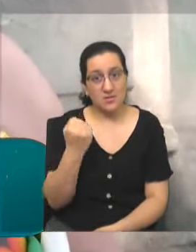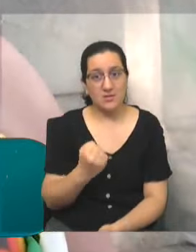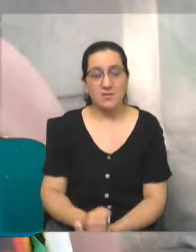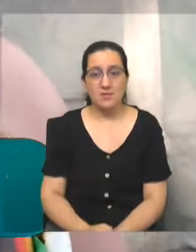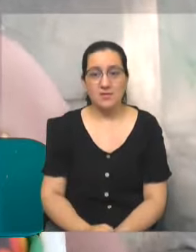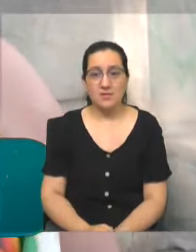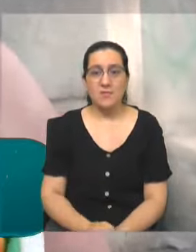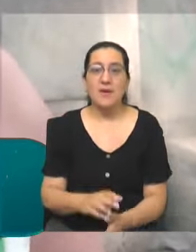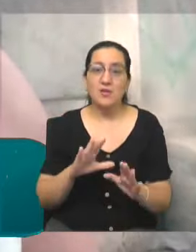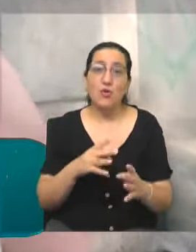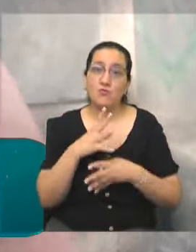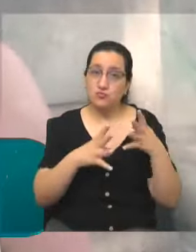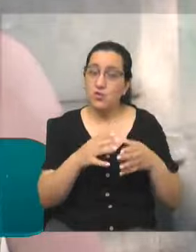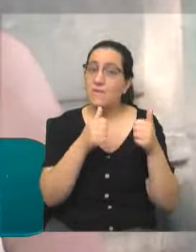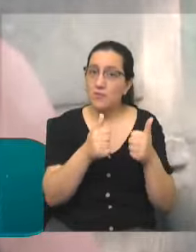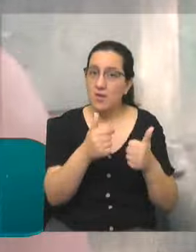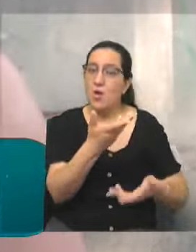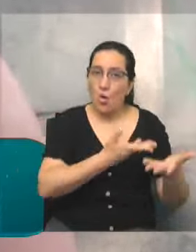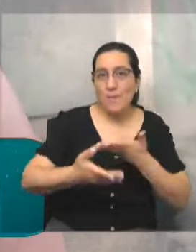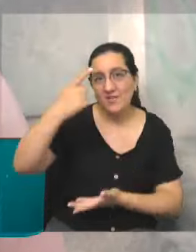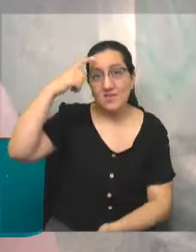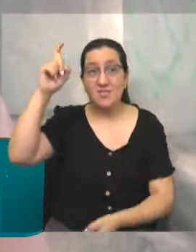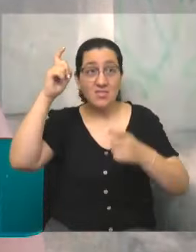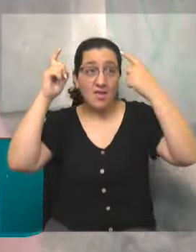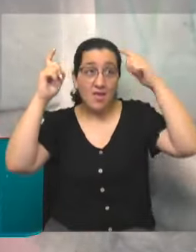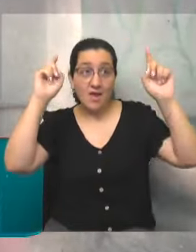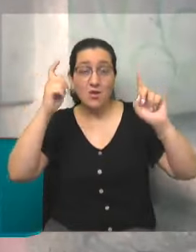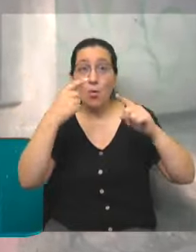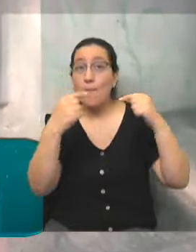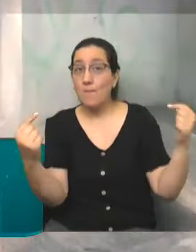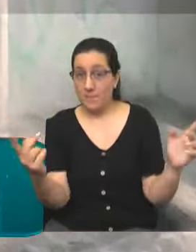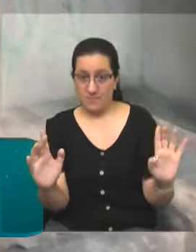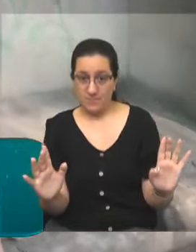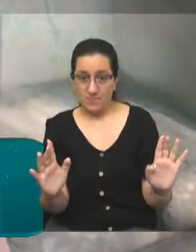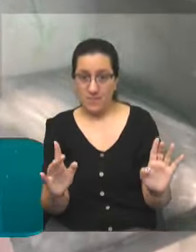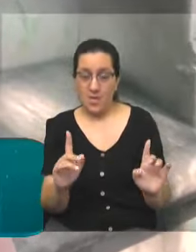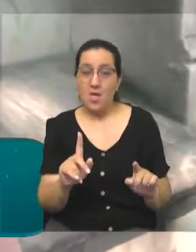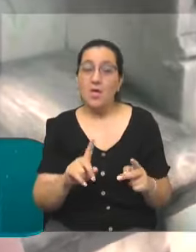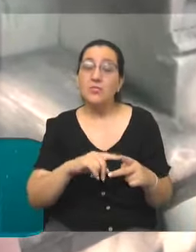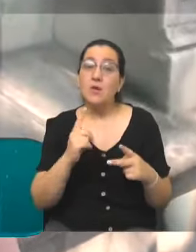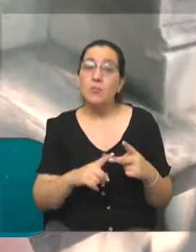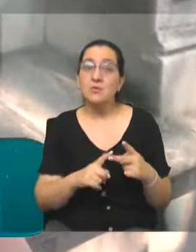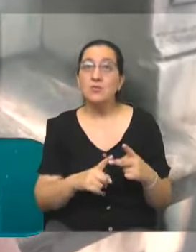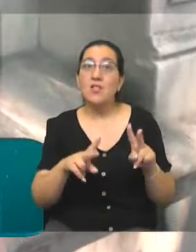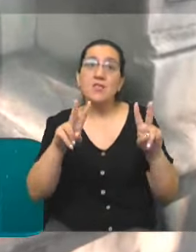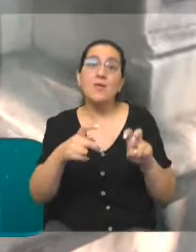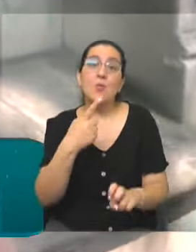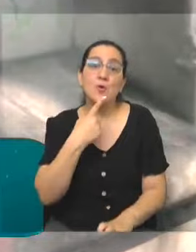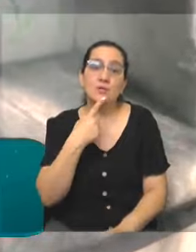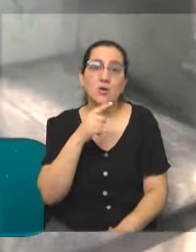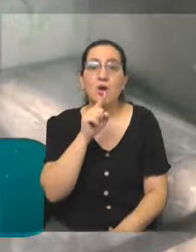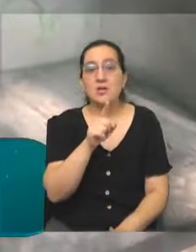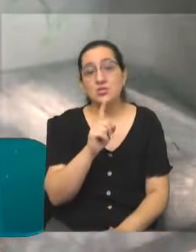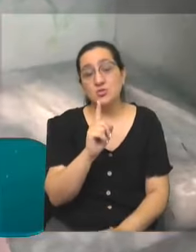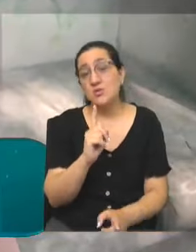que todo salga bien, salga redondo. Compartir ideas, compartir cosas. Después, en cuanto a los políticos, bueno, ellos se van a